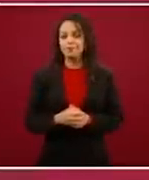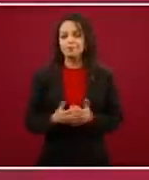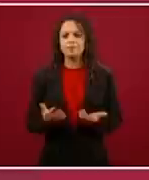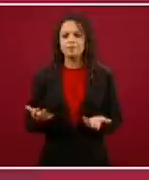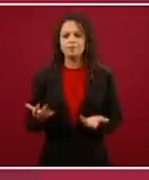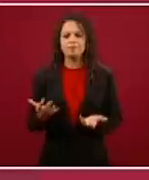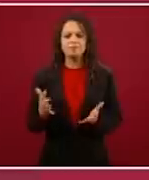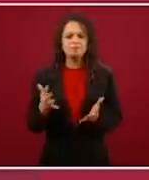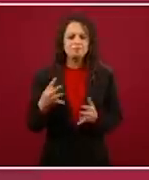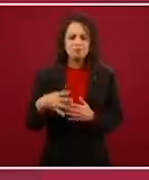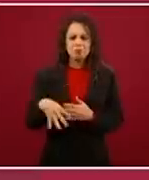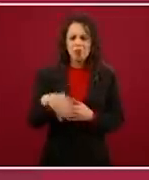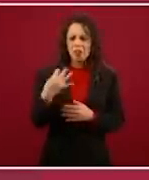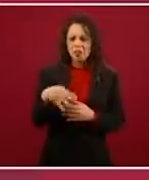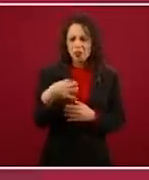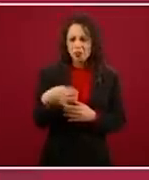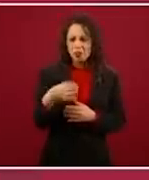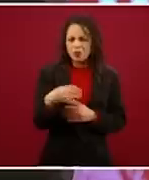14